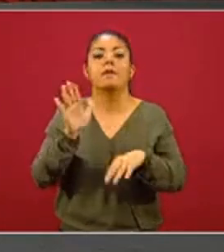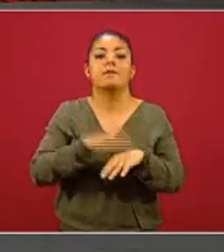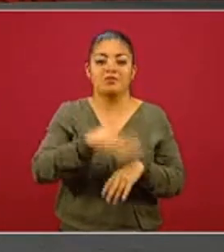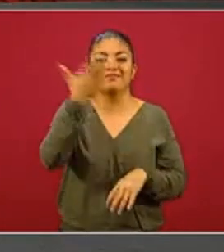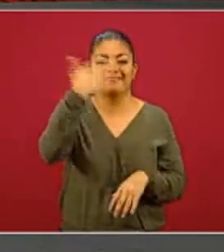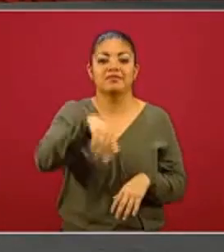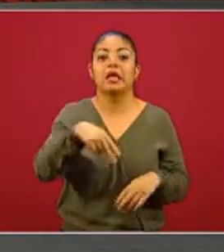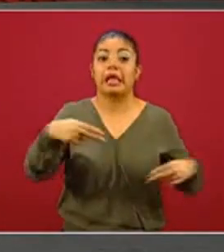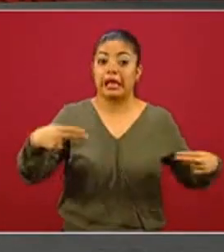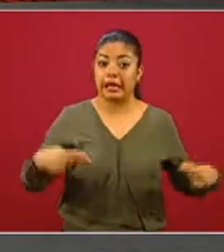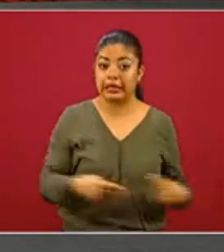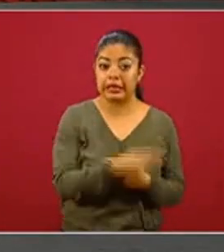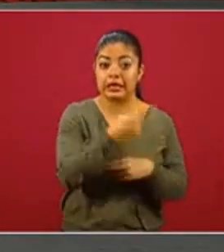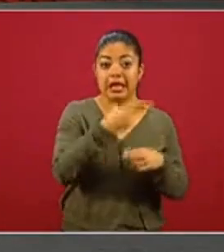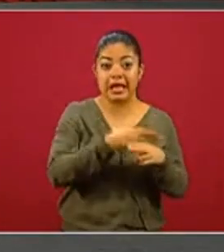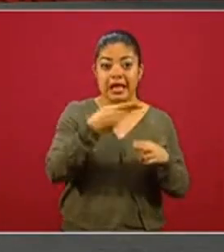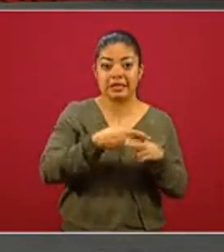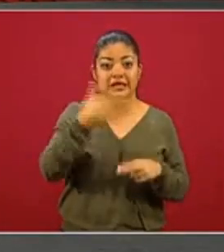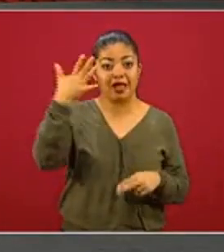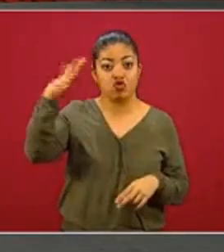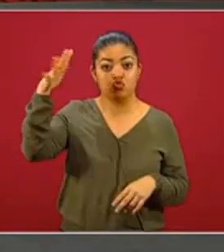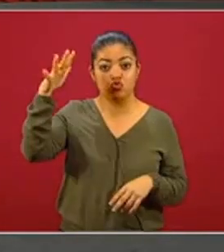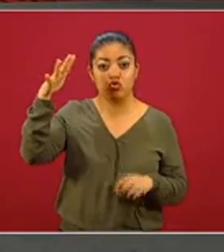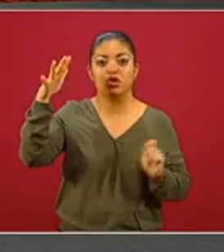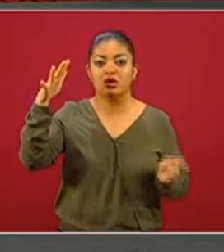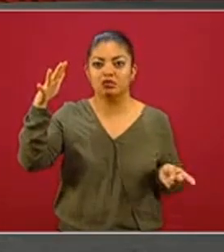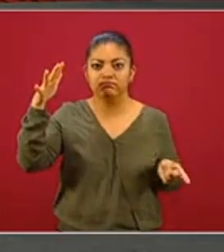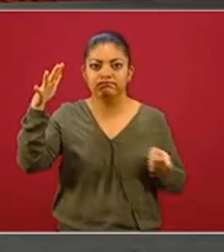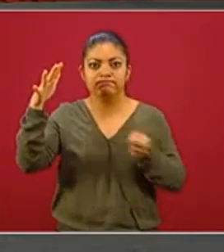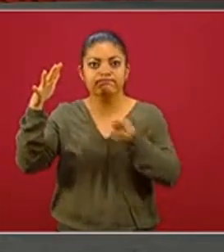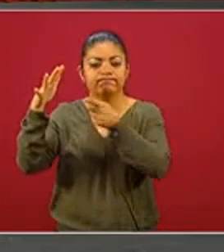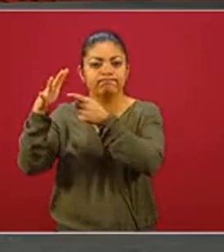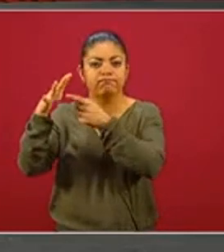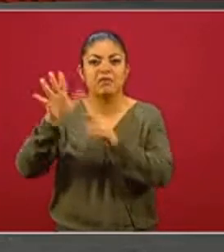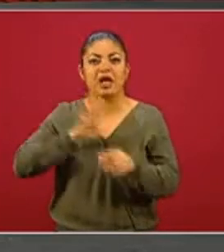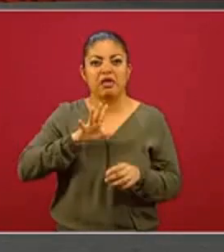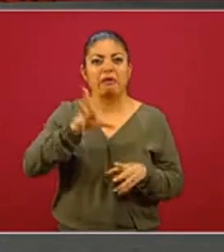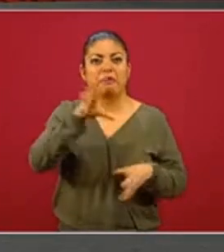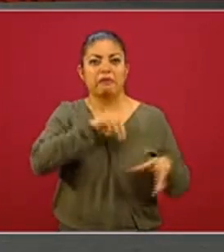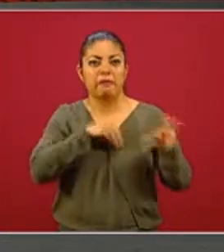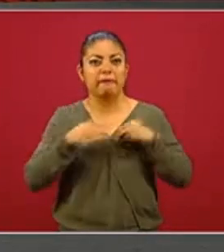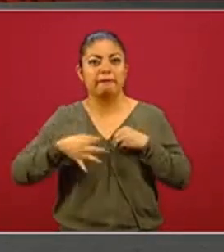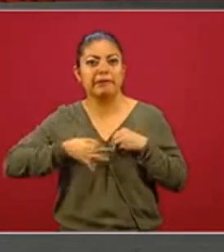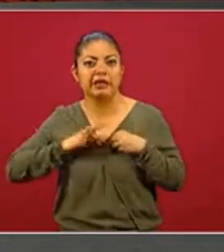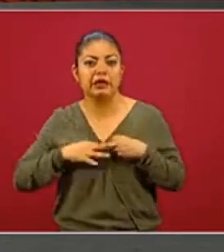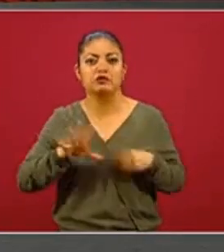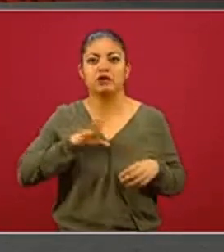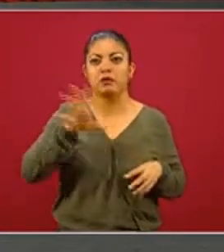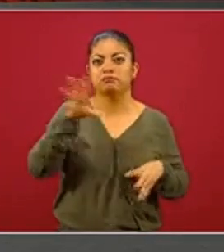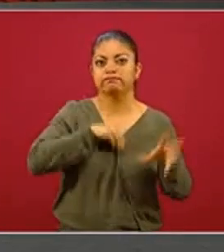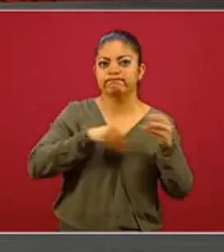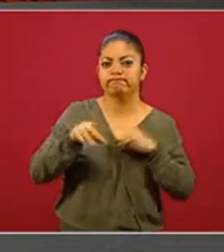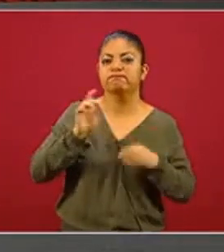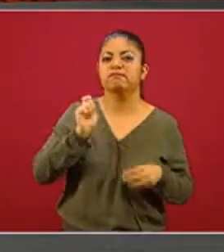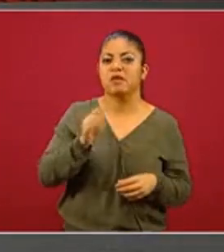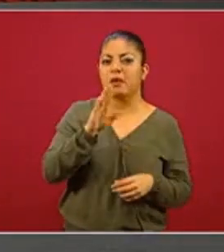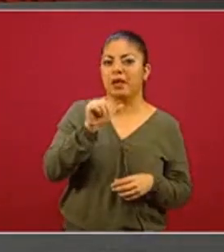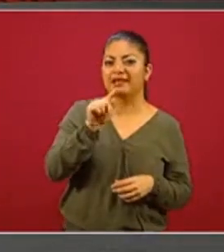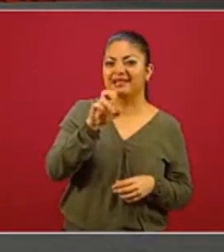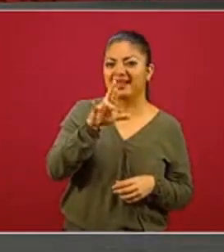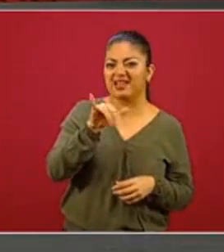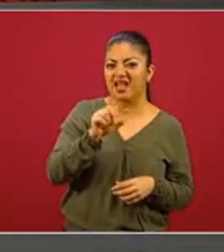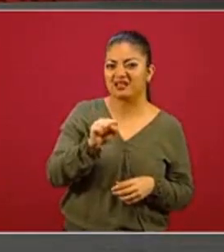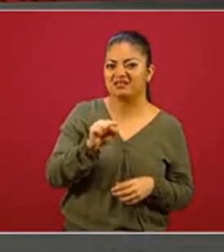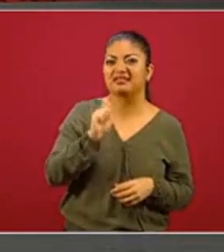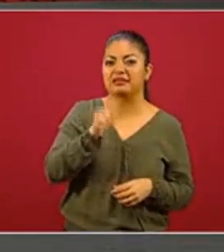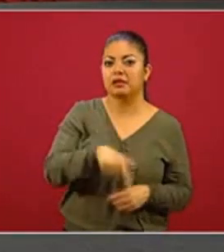hasta ciertas edades de adulto, nos vamos exponiendo a diferentes virus, bacterias y vamos desarrollando una serie de anticuerpos que